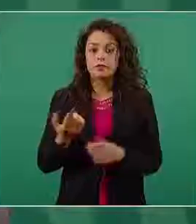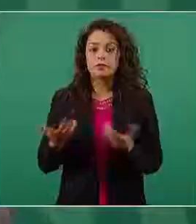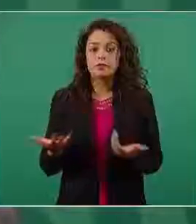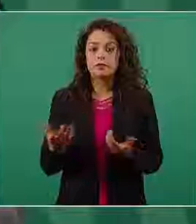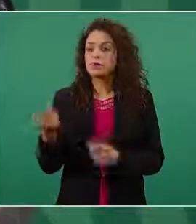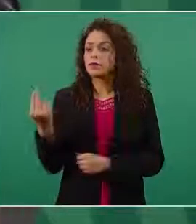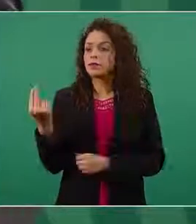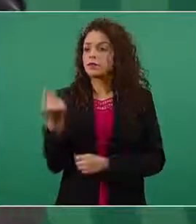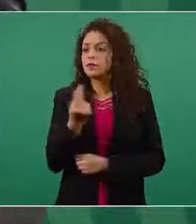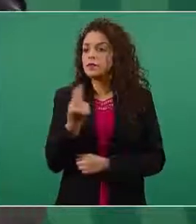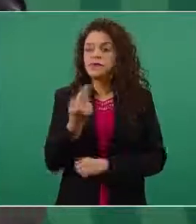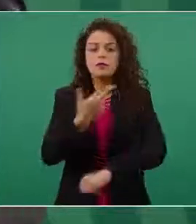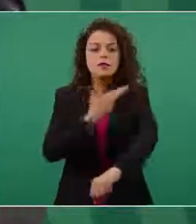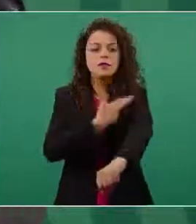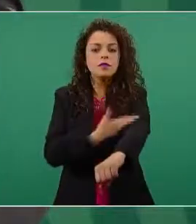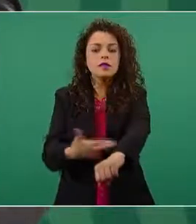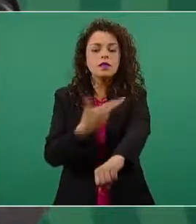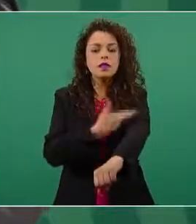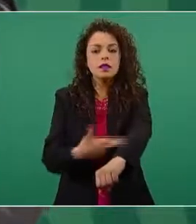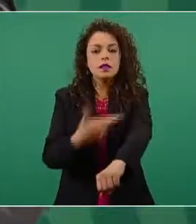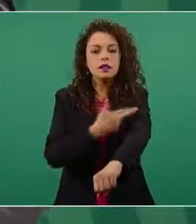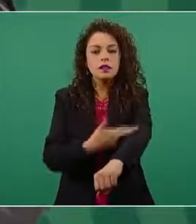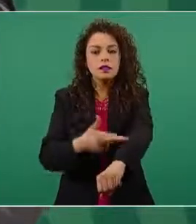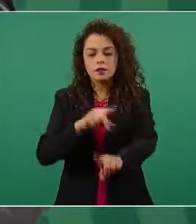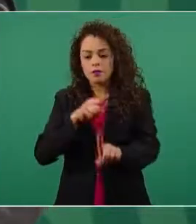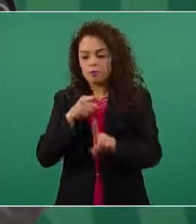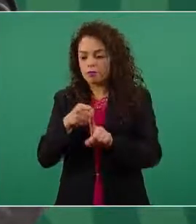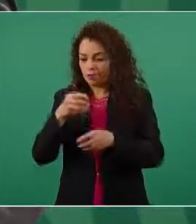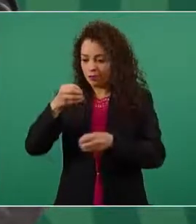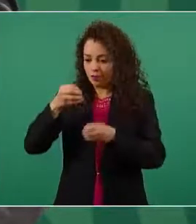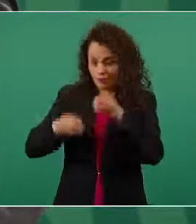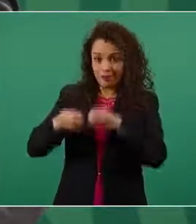hacer un trámite judicial.